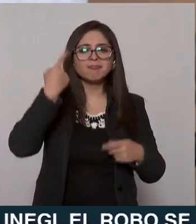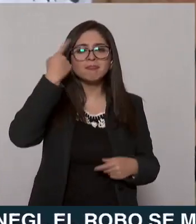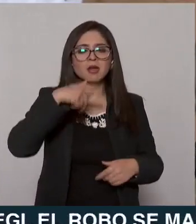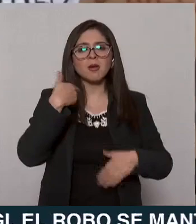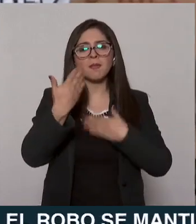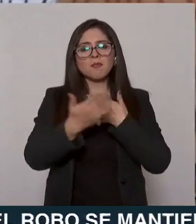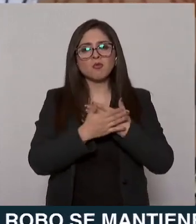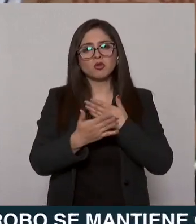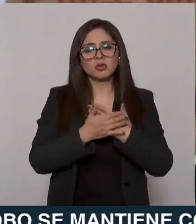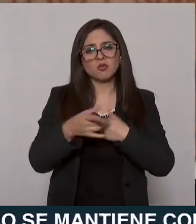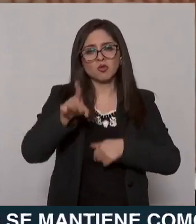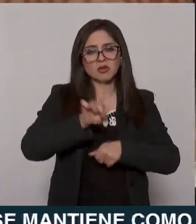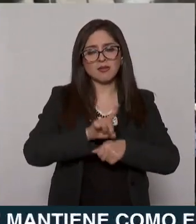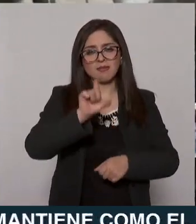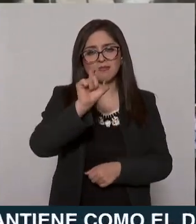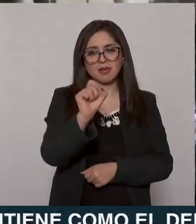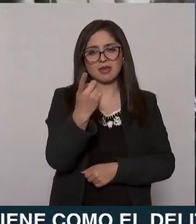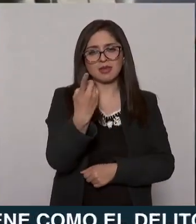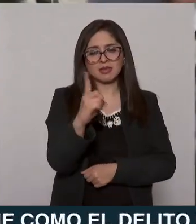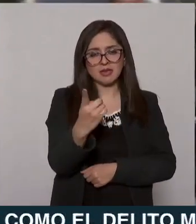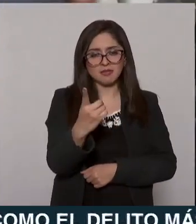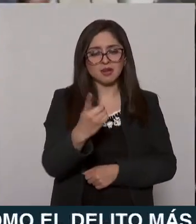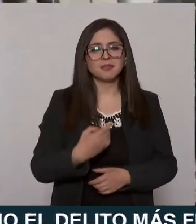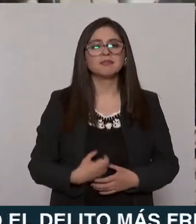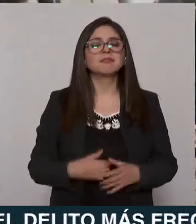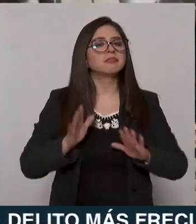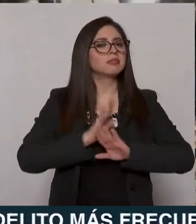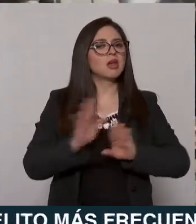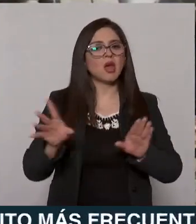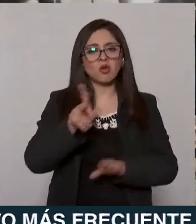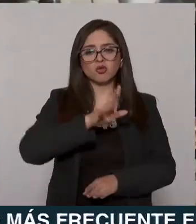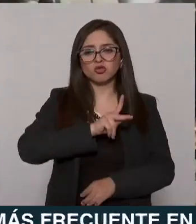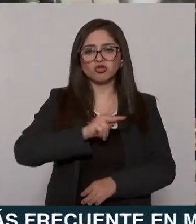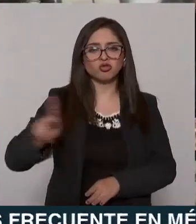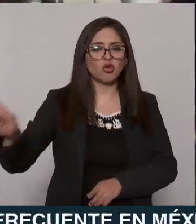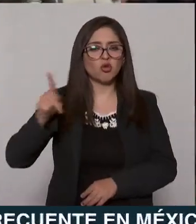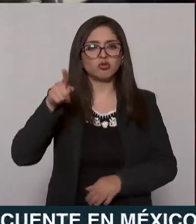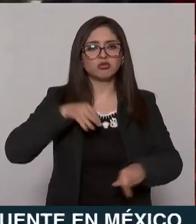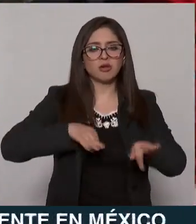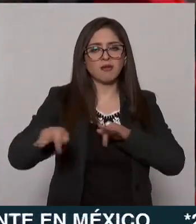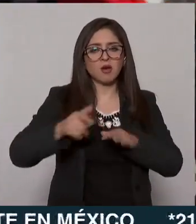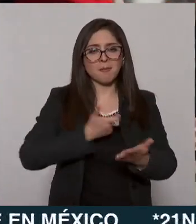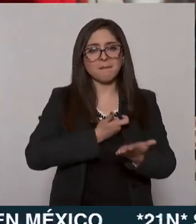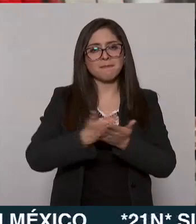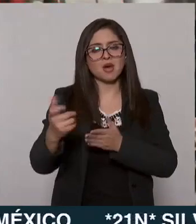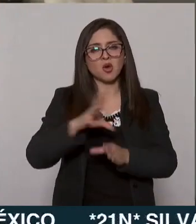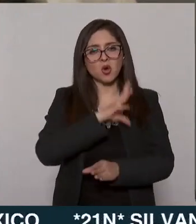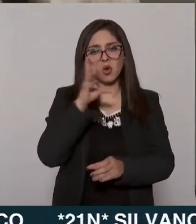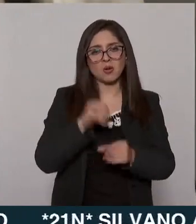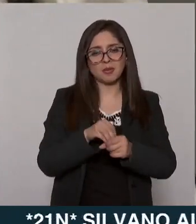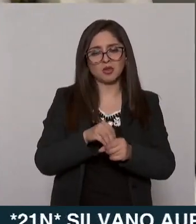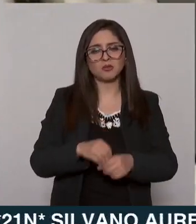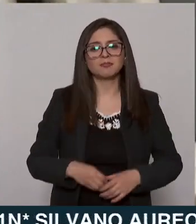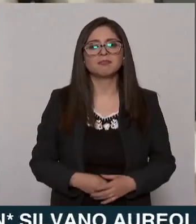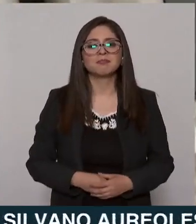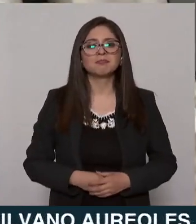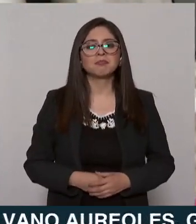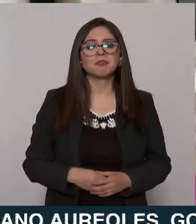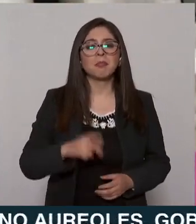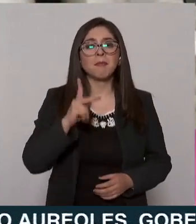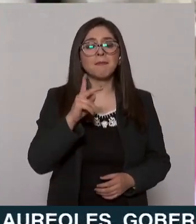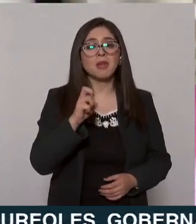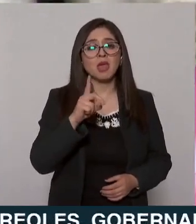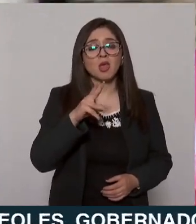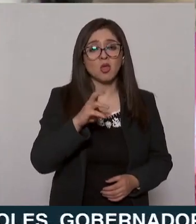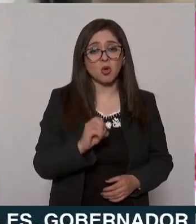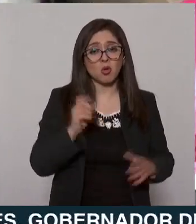día 20 de diciembre tengan su remuneración garantizada. Pedro Fuentes Burgos, pues ya se